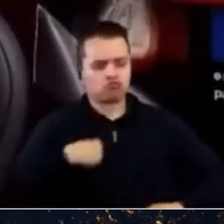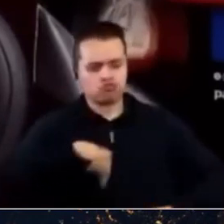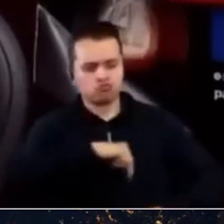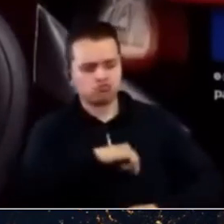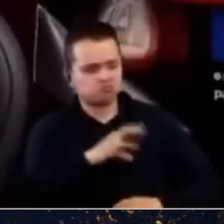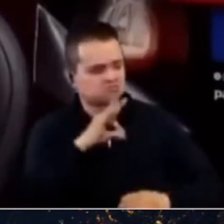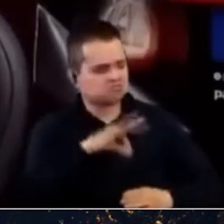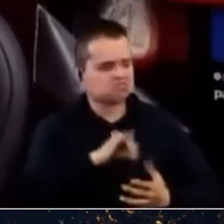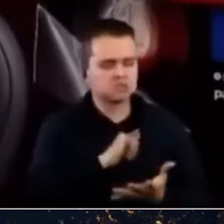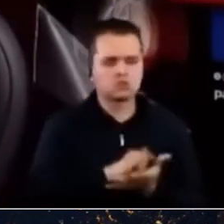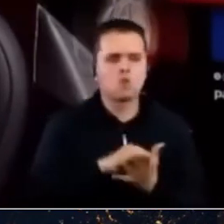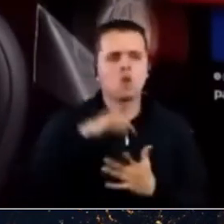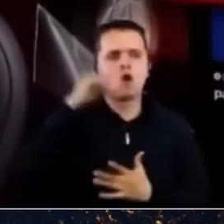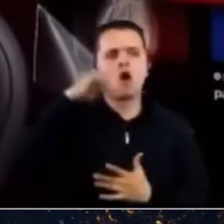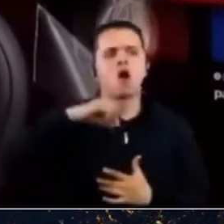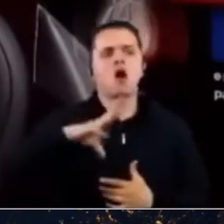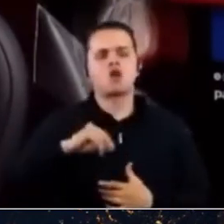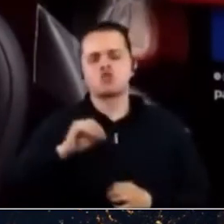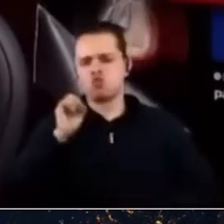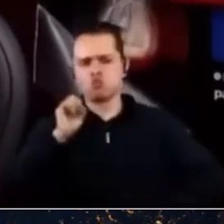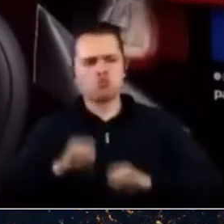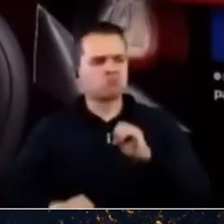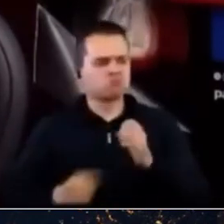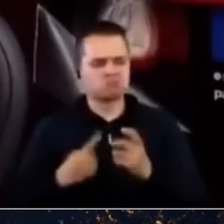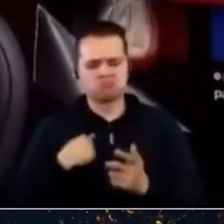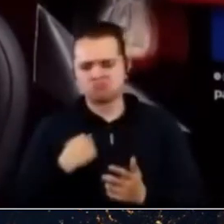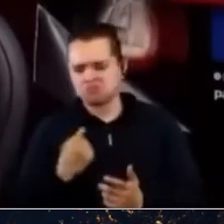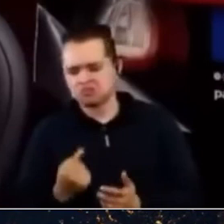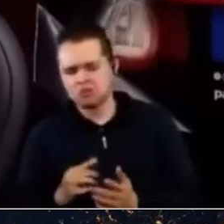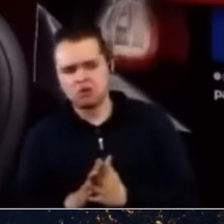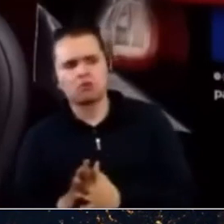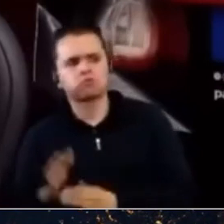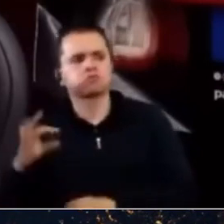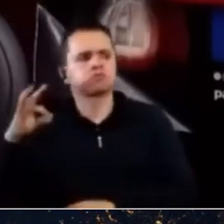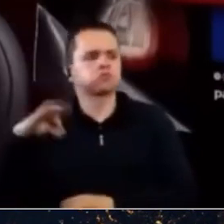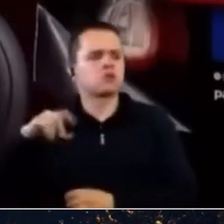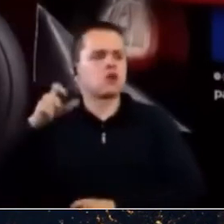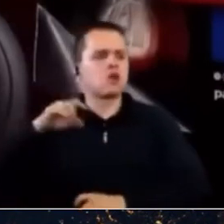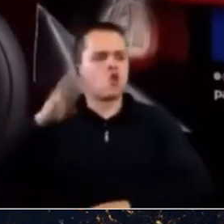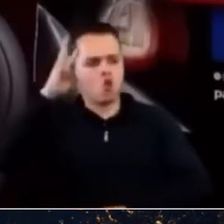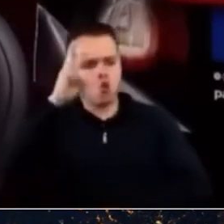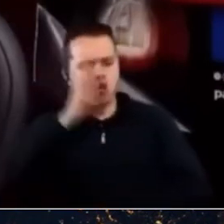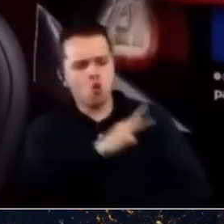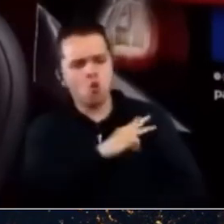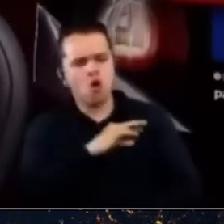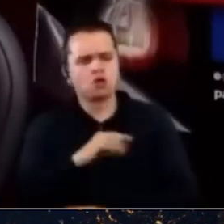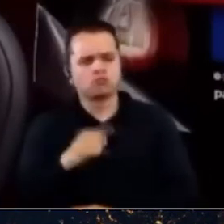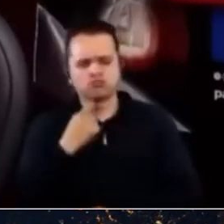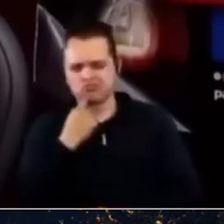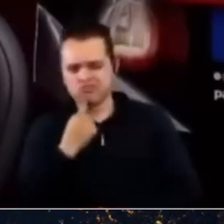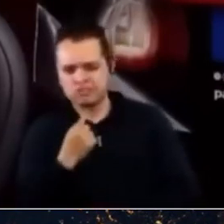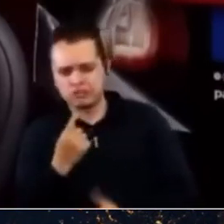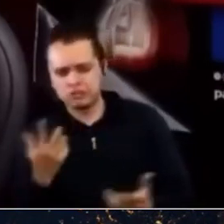nosotros. Aquí no permitieron que vinieran los soldados y policías